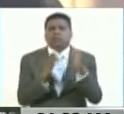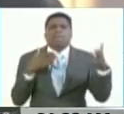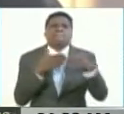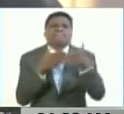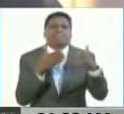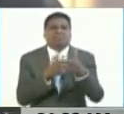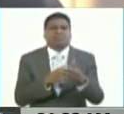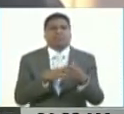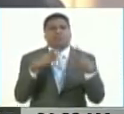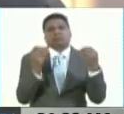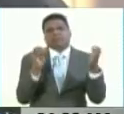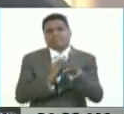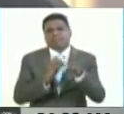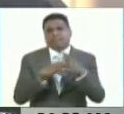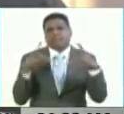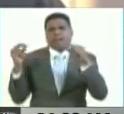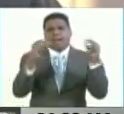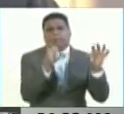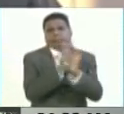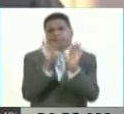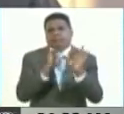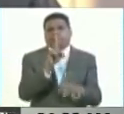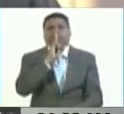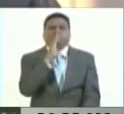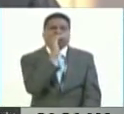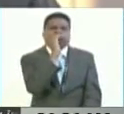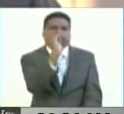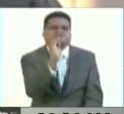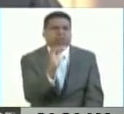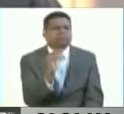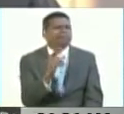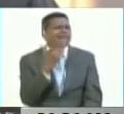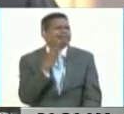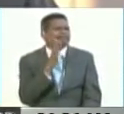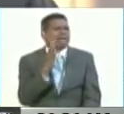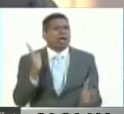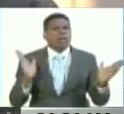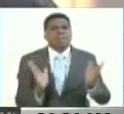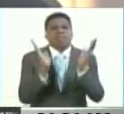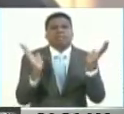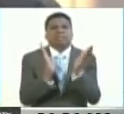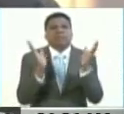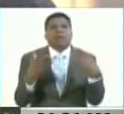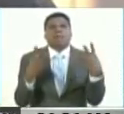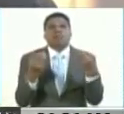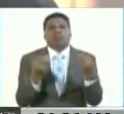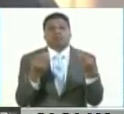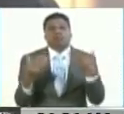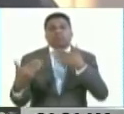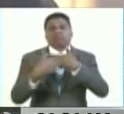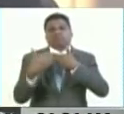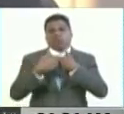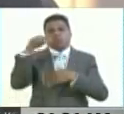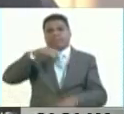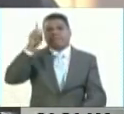no se habla porque sería como incentivar más bien la cantidad de ataques informáticos al